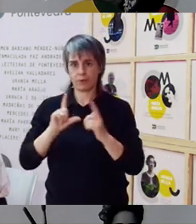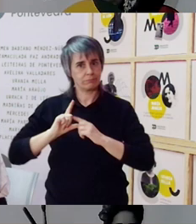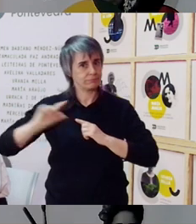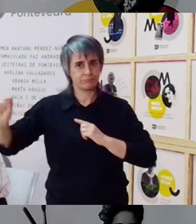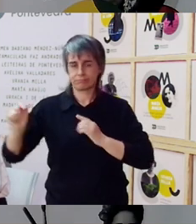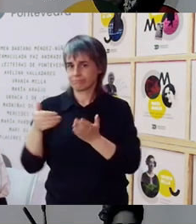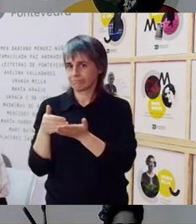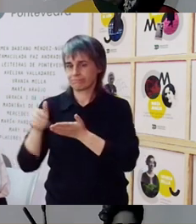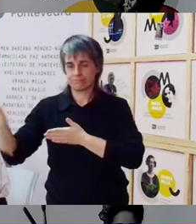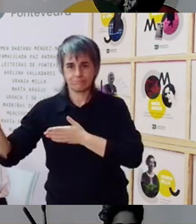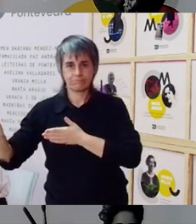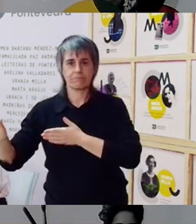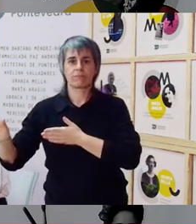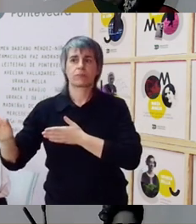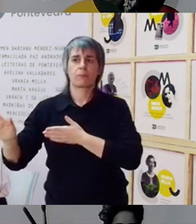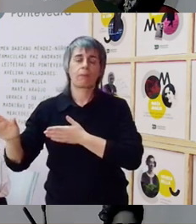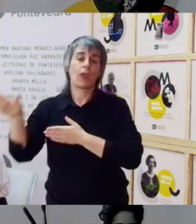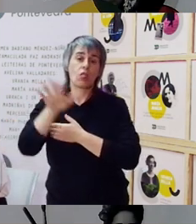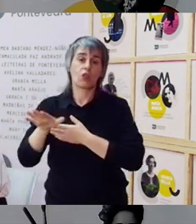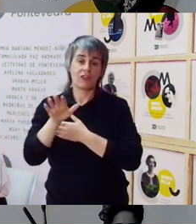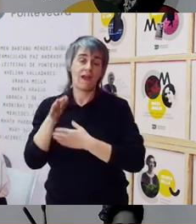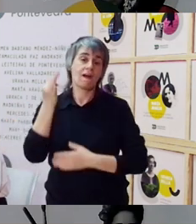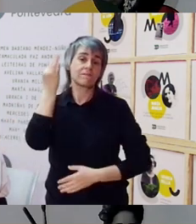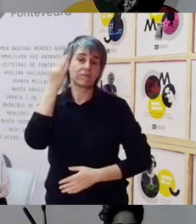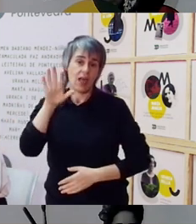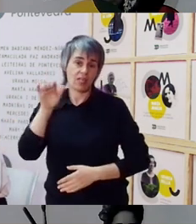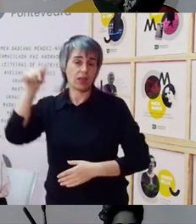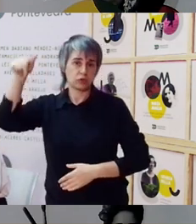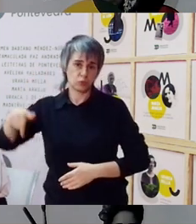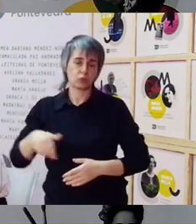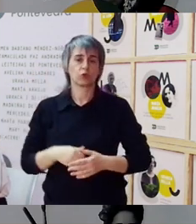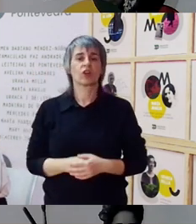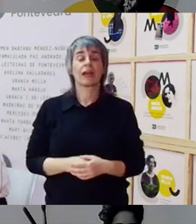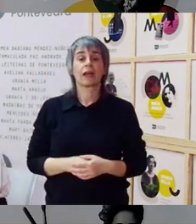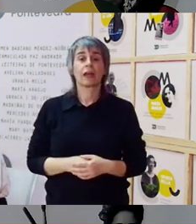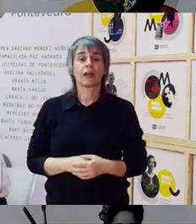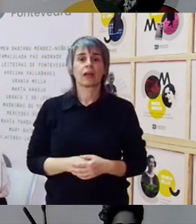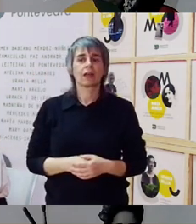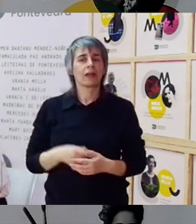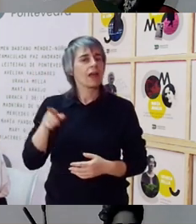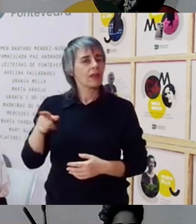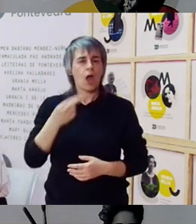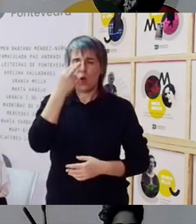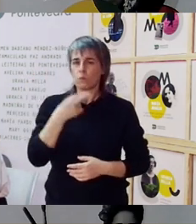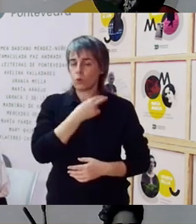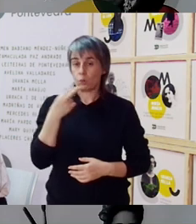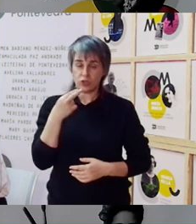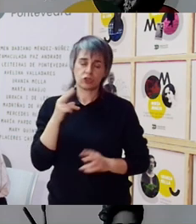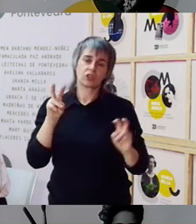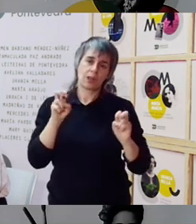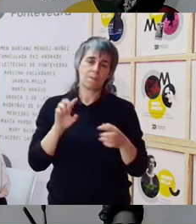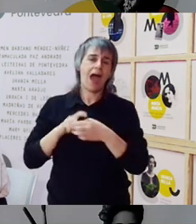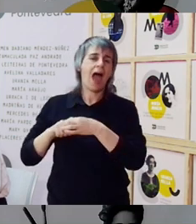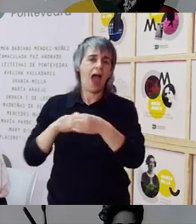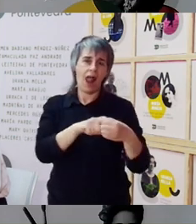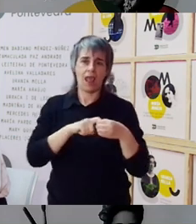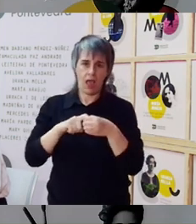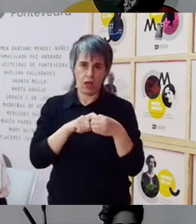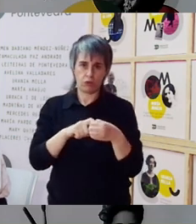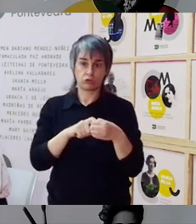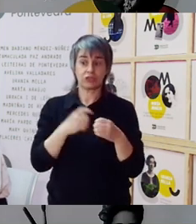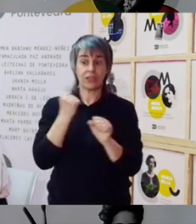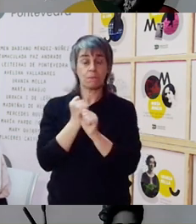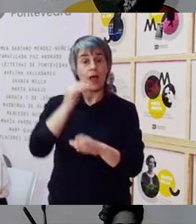de internamento no sur de Francia, pois de comprometerse coa causa aliada traballando na resistencia